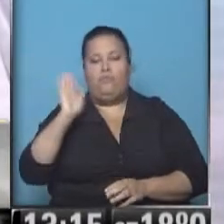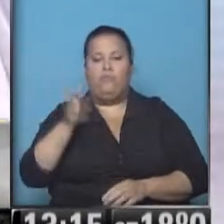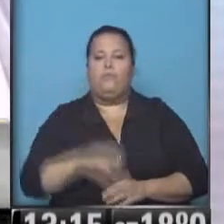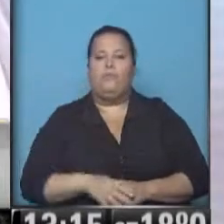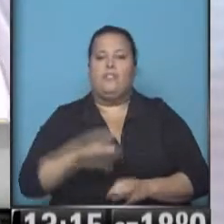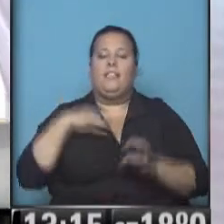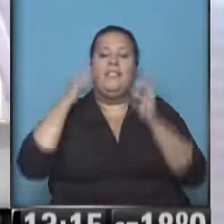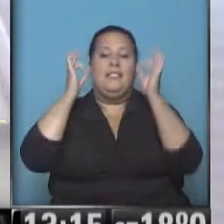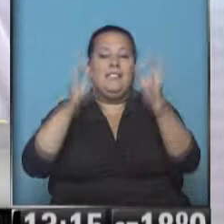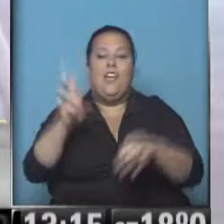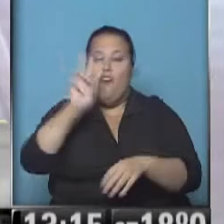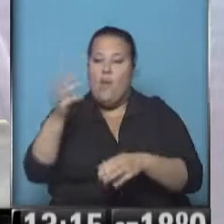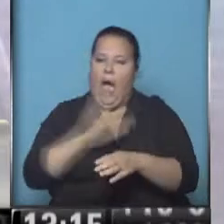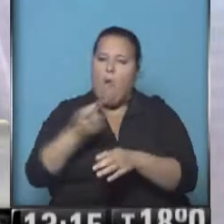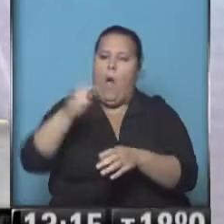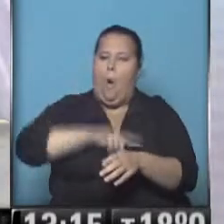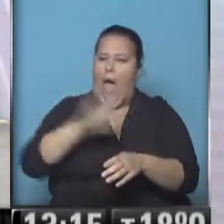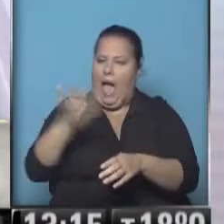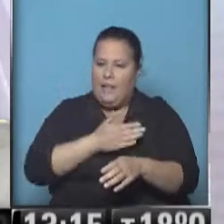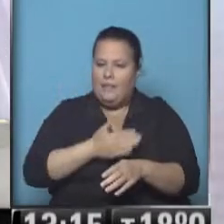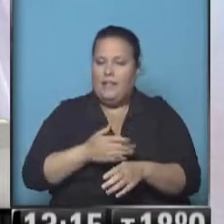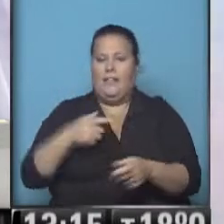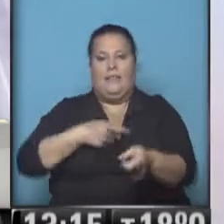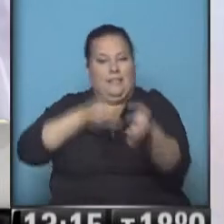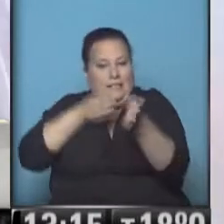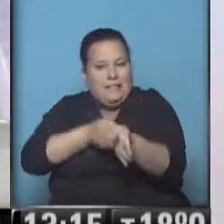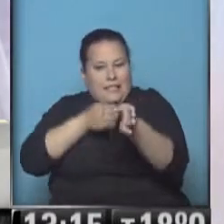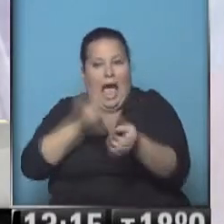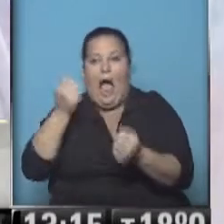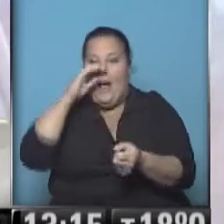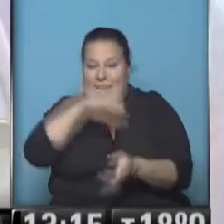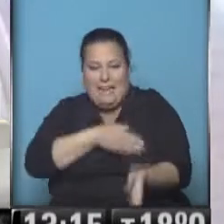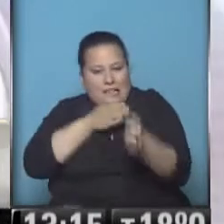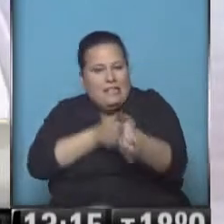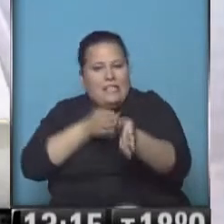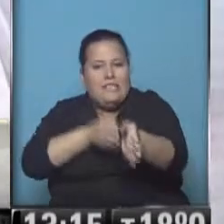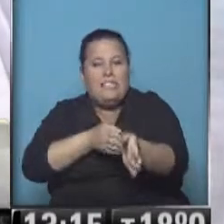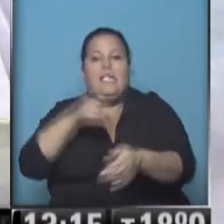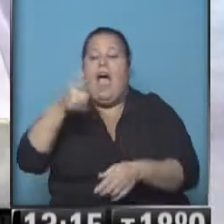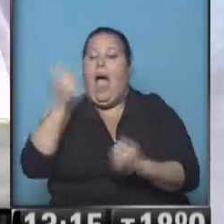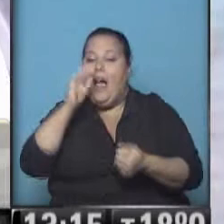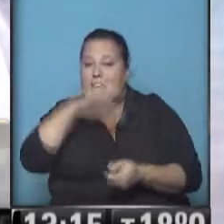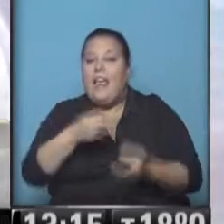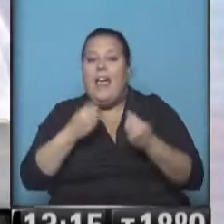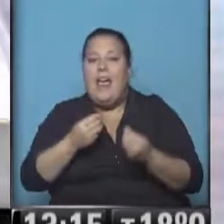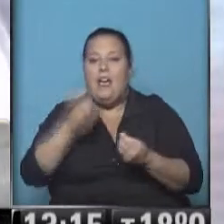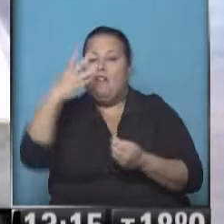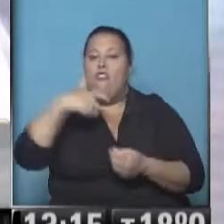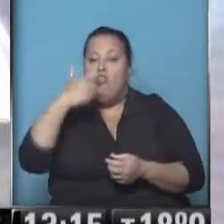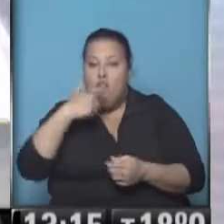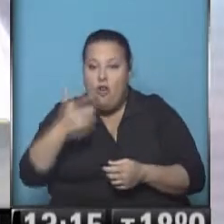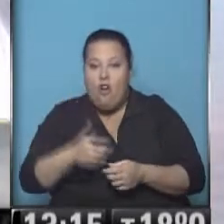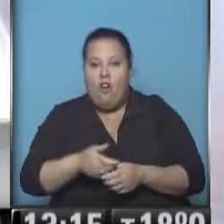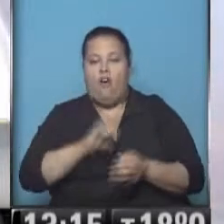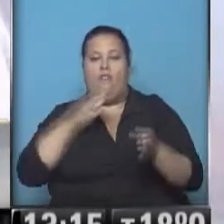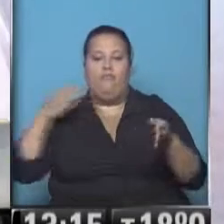cuando llego antes de llegar a Venezuela, una cuadra antes, me pongo atrás del auto negro, de este. Entonces este auto, ¿qué hace? Como está el semáforo en rojo, va